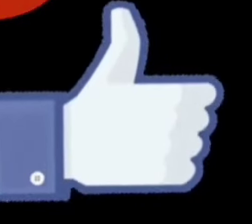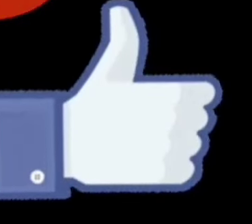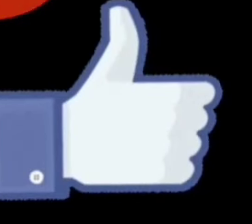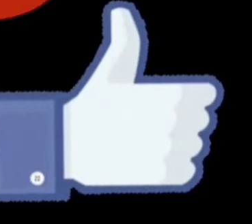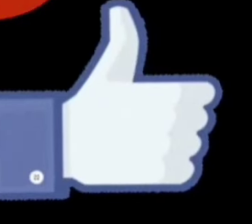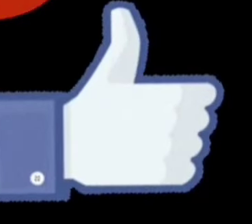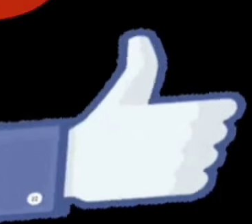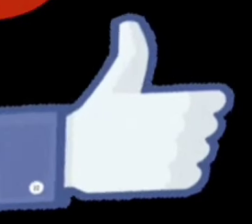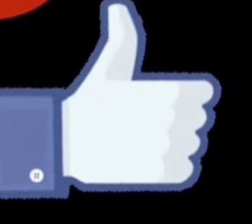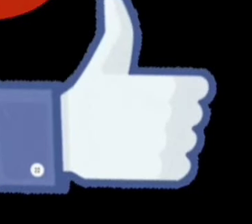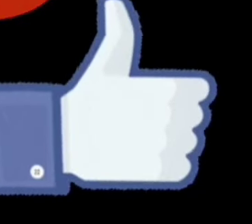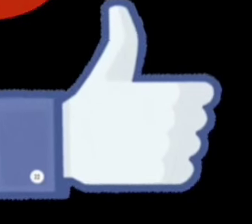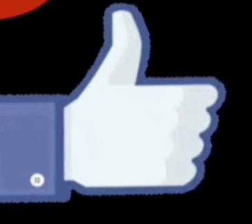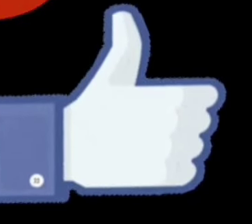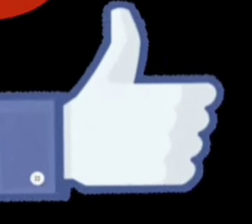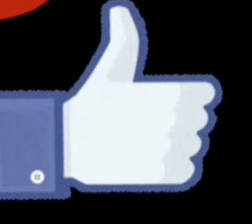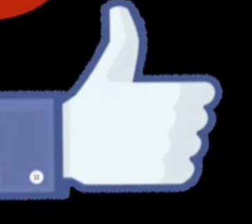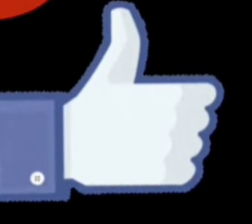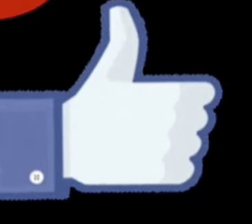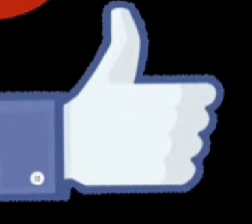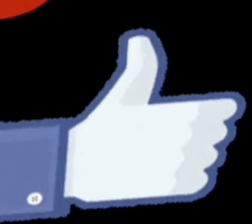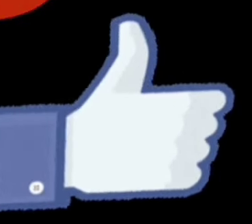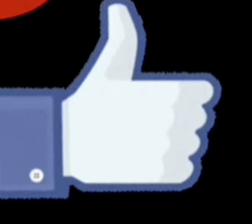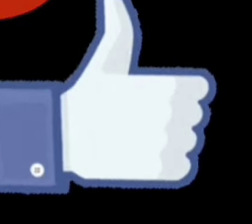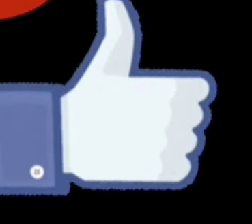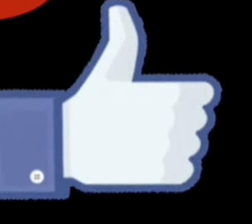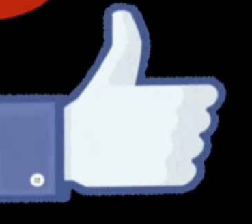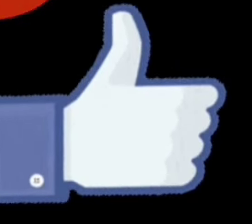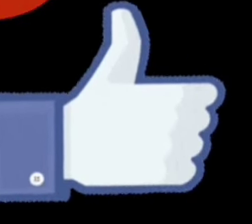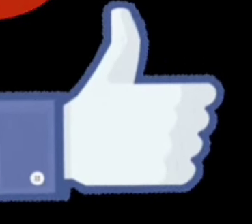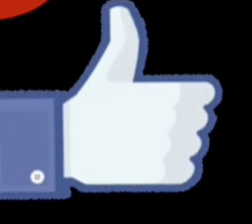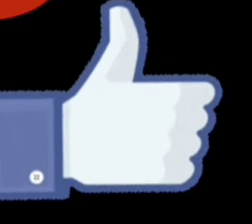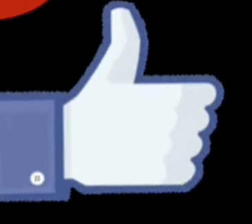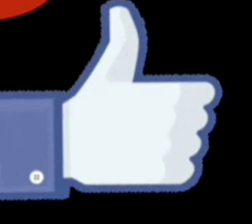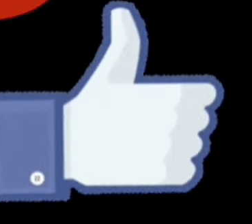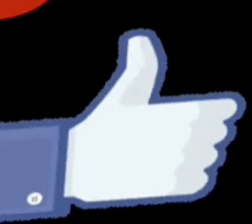Suscríbete, comparte el video, comenta y deja tu poderoso like. Muchas gracias.